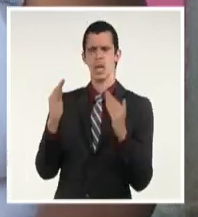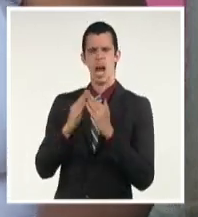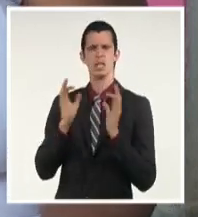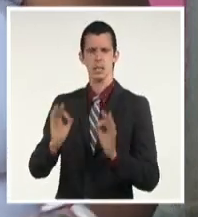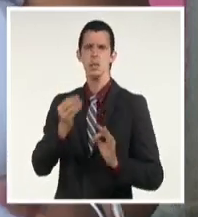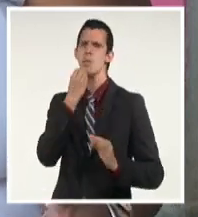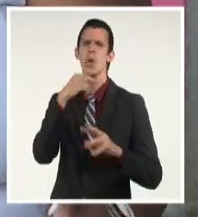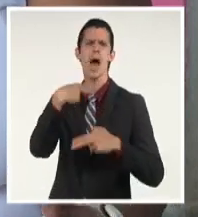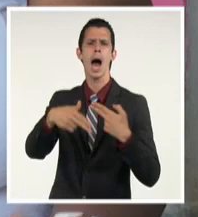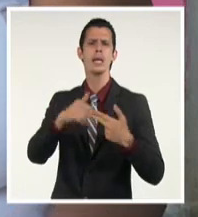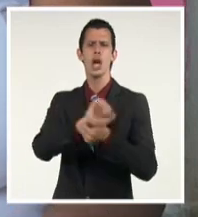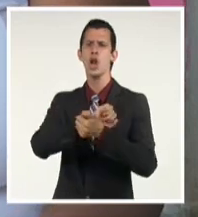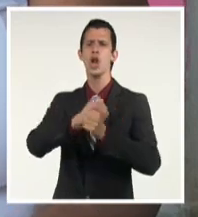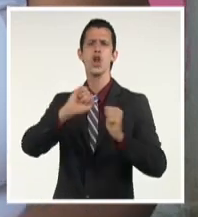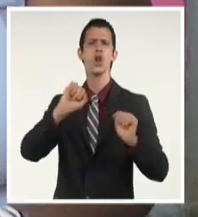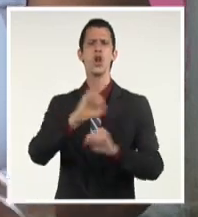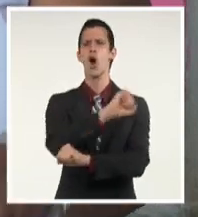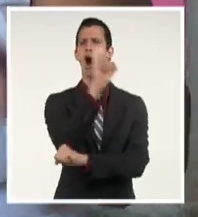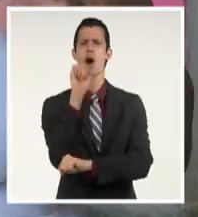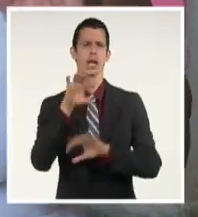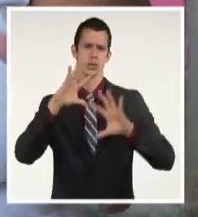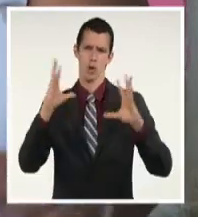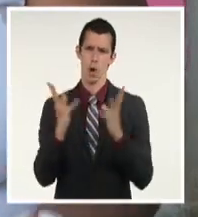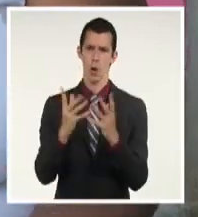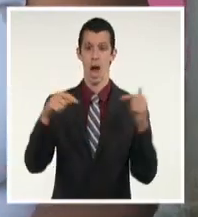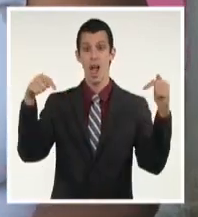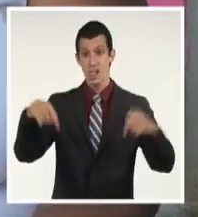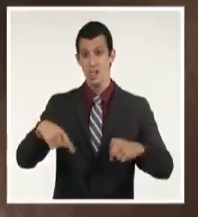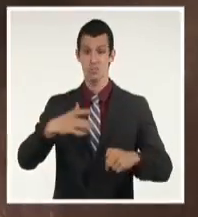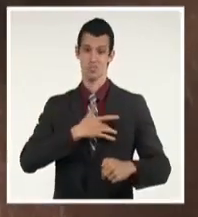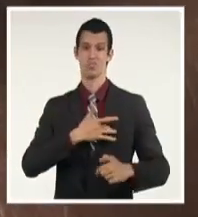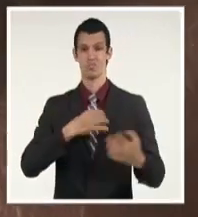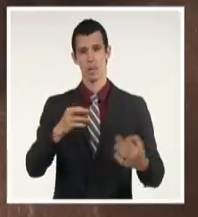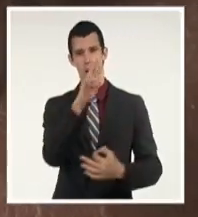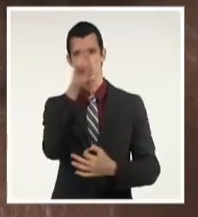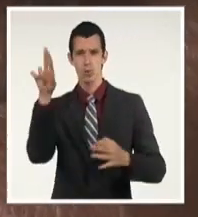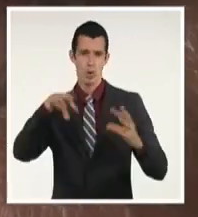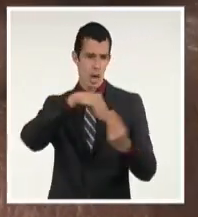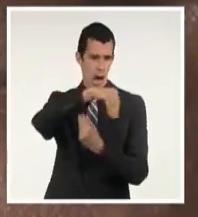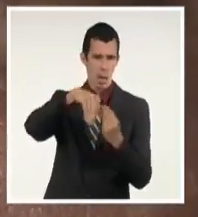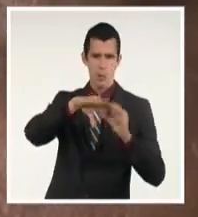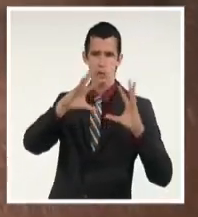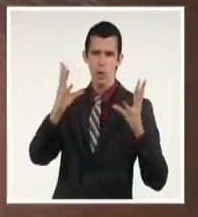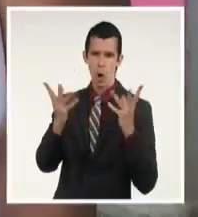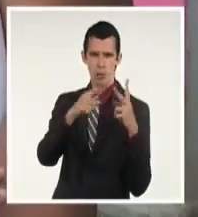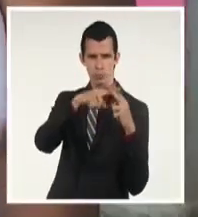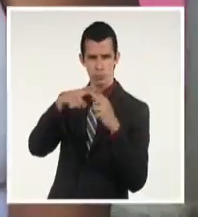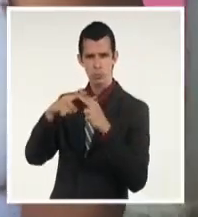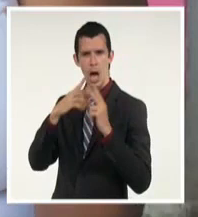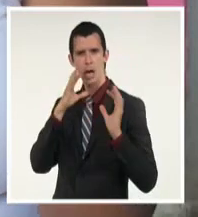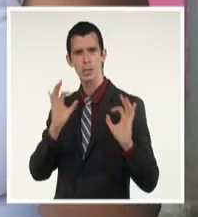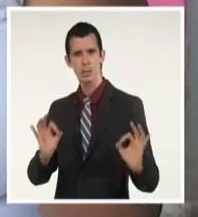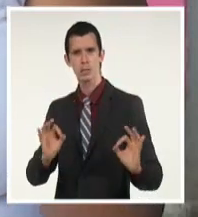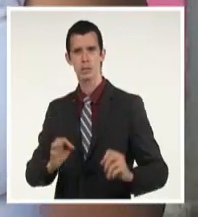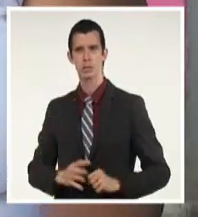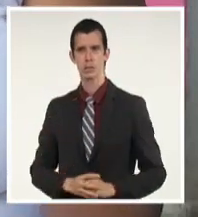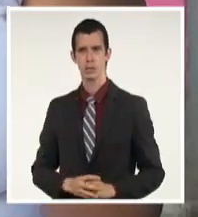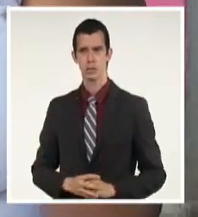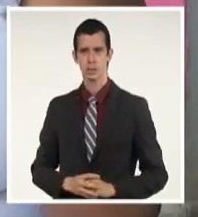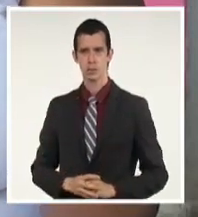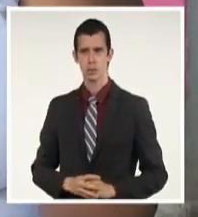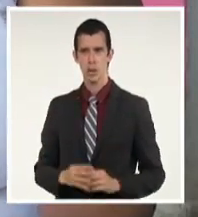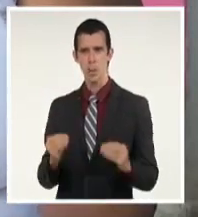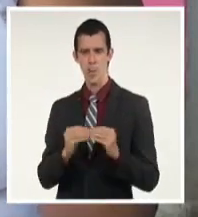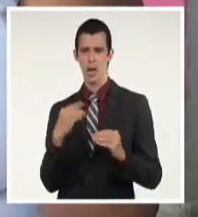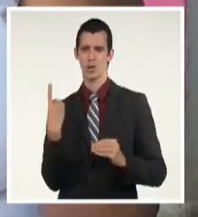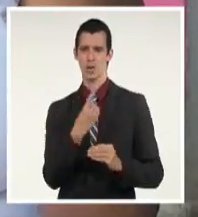Un barrio donde llegó la revolución y hemos visto todas las cosas que se han hecho. Tenemos que darle un toque